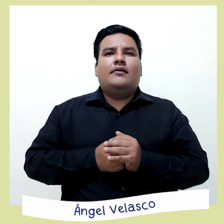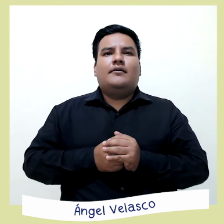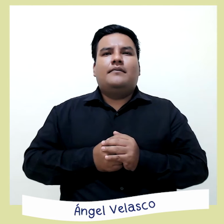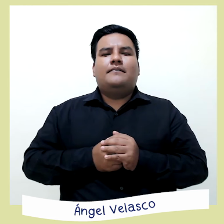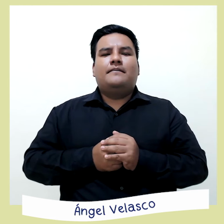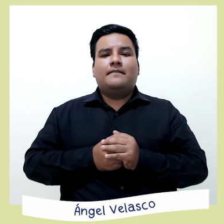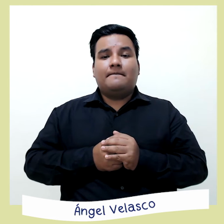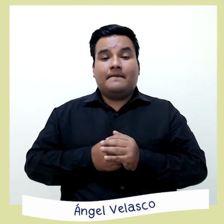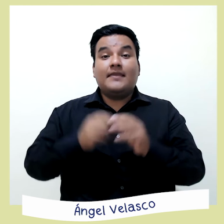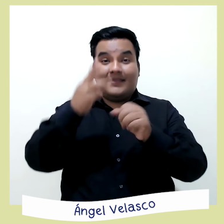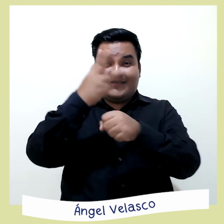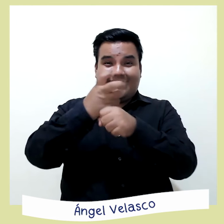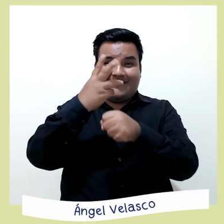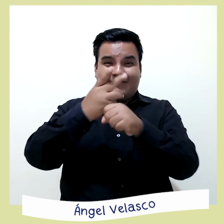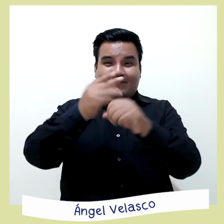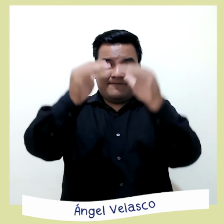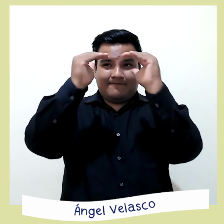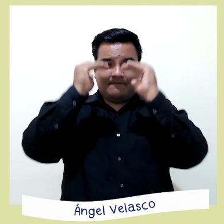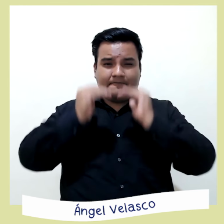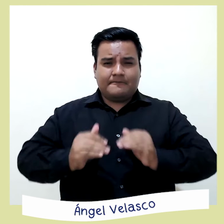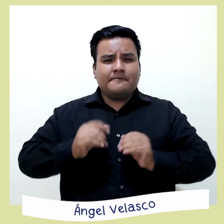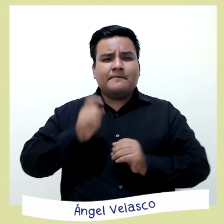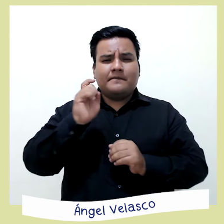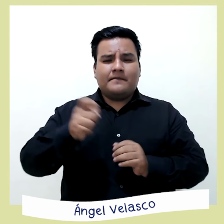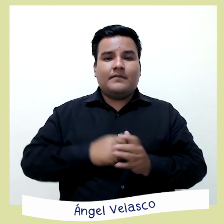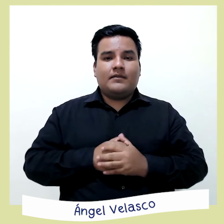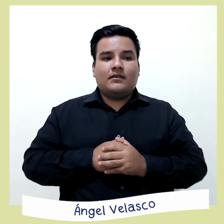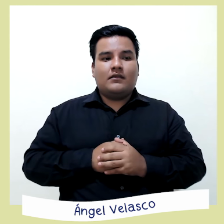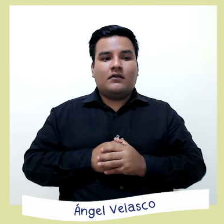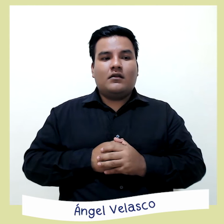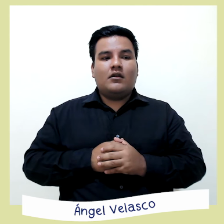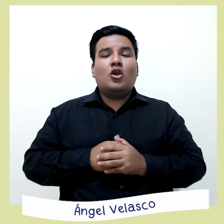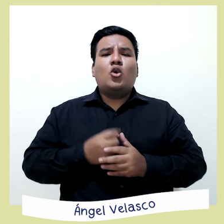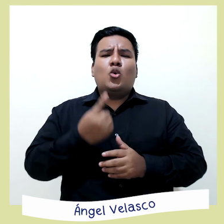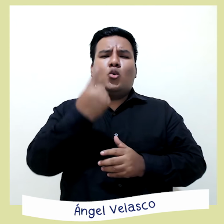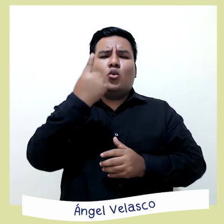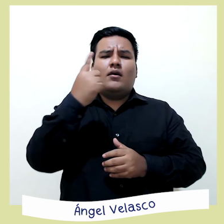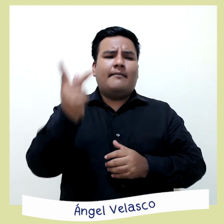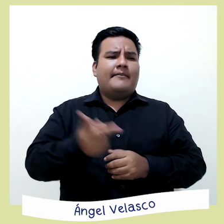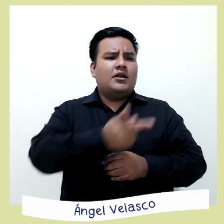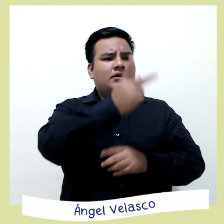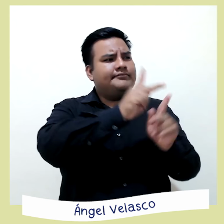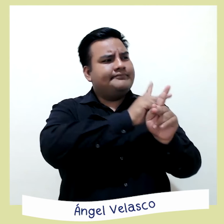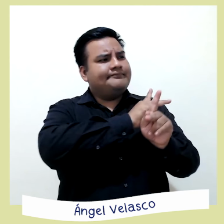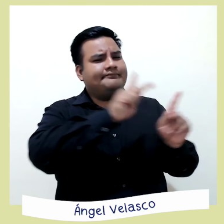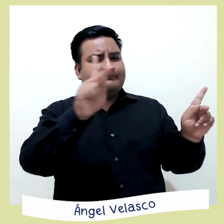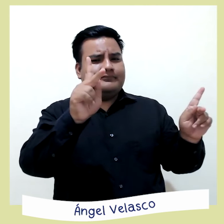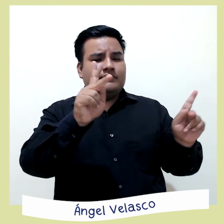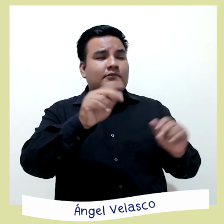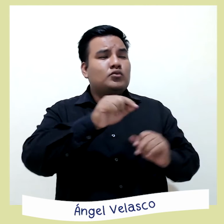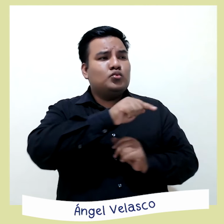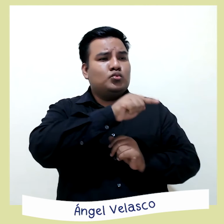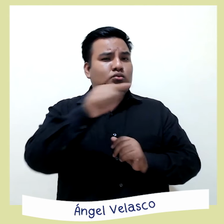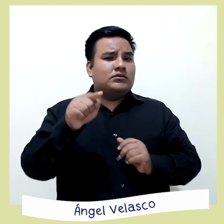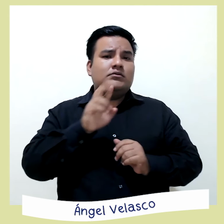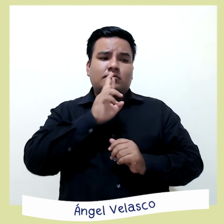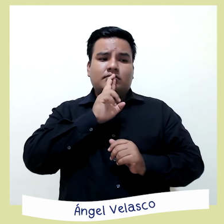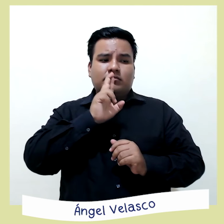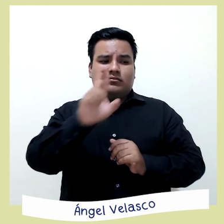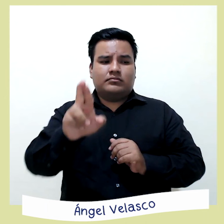sus respuestas y muy eficientes en el uso del tiempo. Entonces, vamos a pasar a un tercer